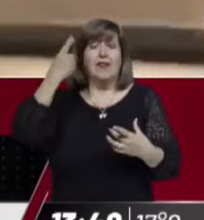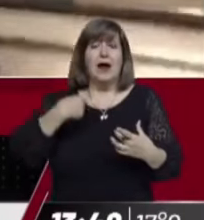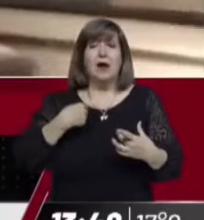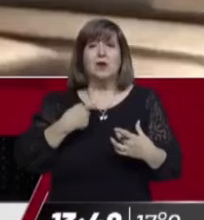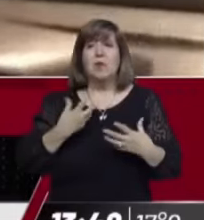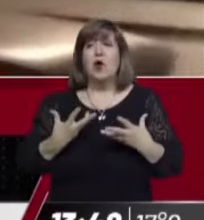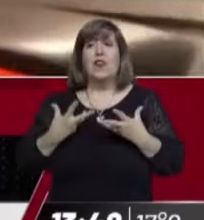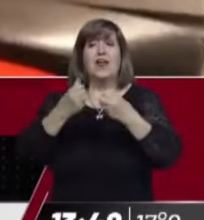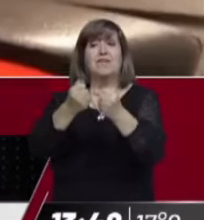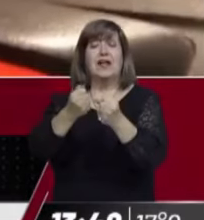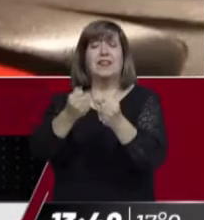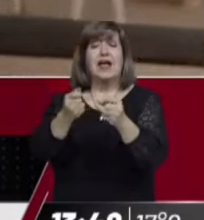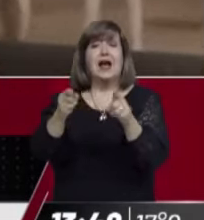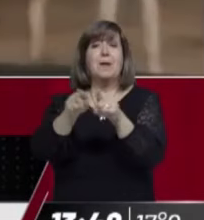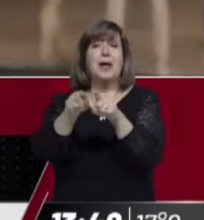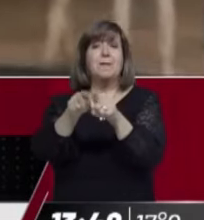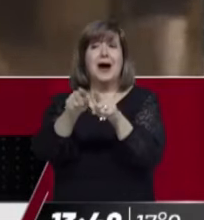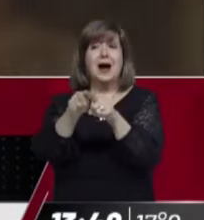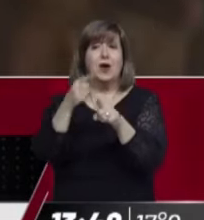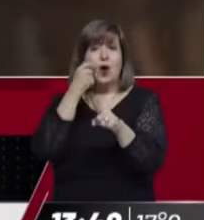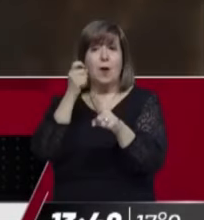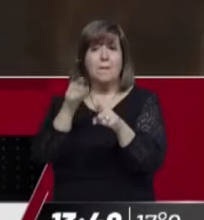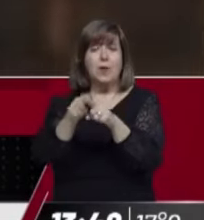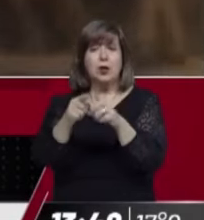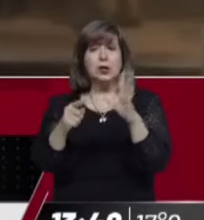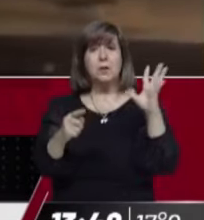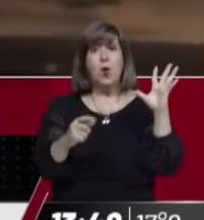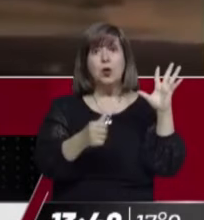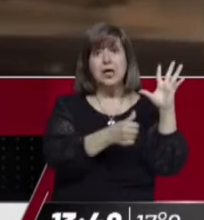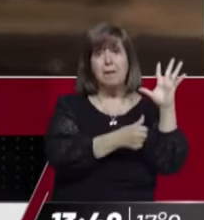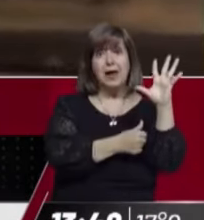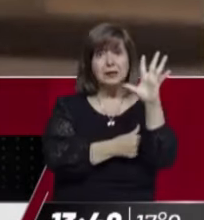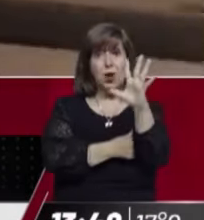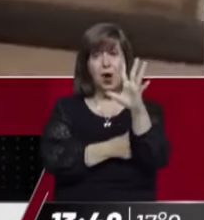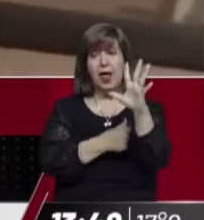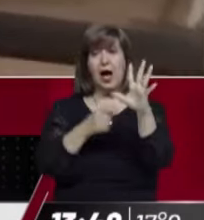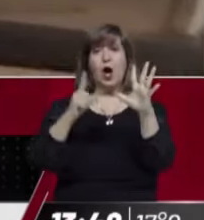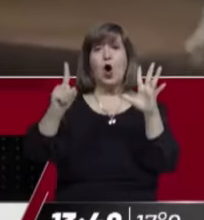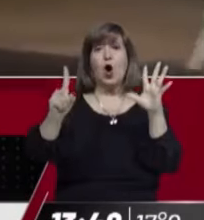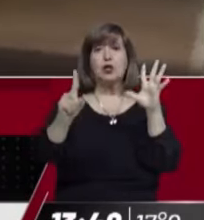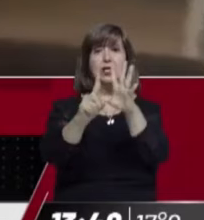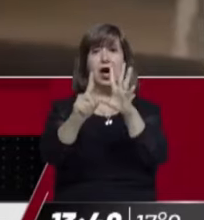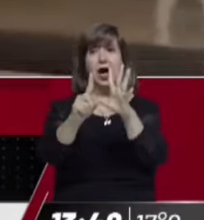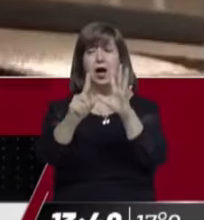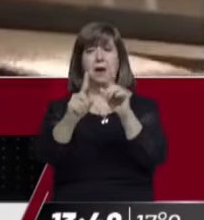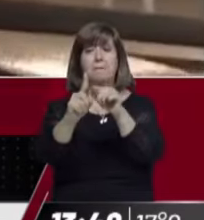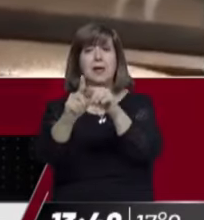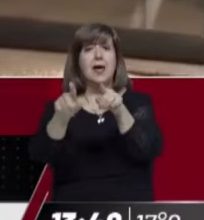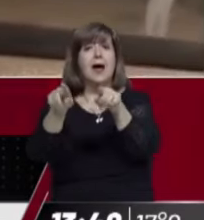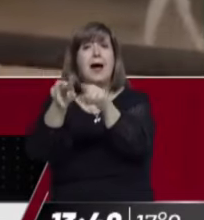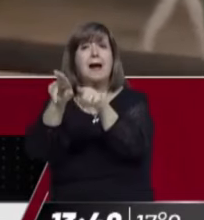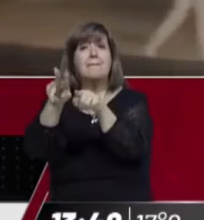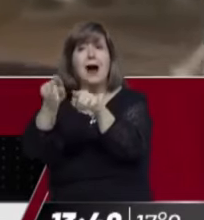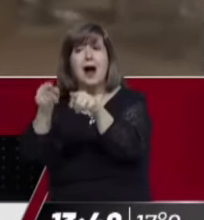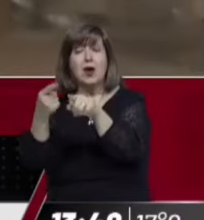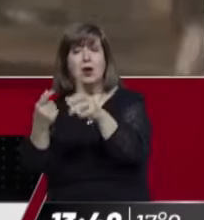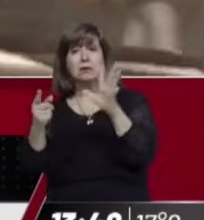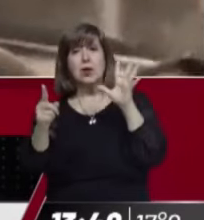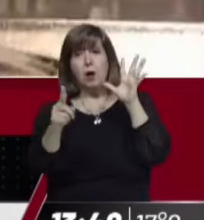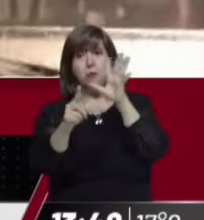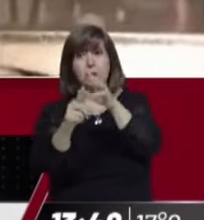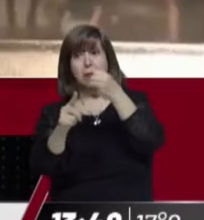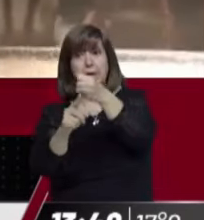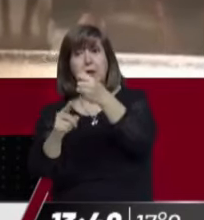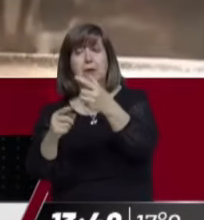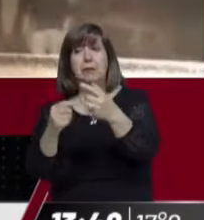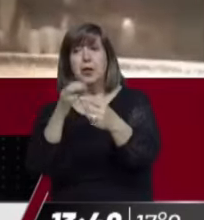defender a mi hermano de que no lo agarrara de tantas personas no no fue mi idea ir a pelear Mi idea fue siempre separar Nunca pensé que